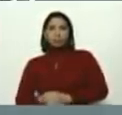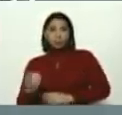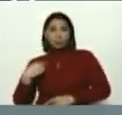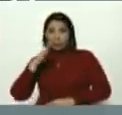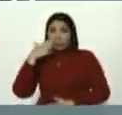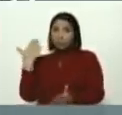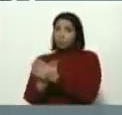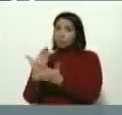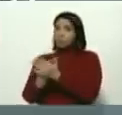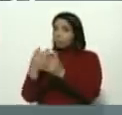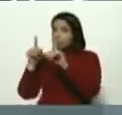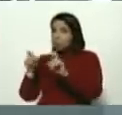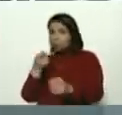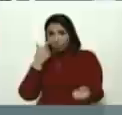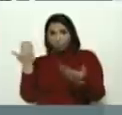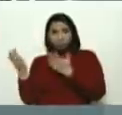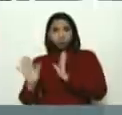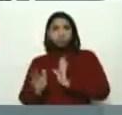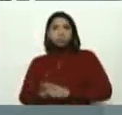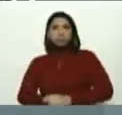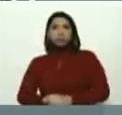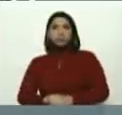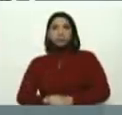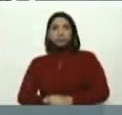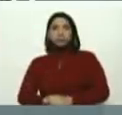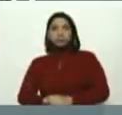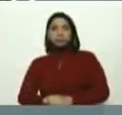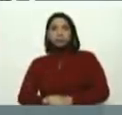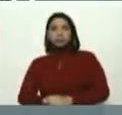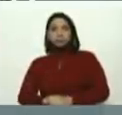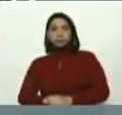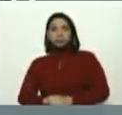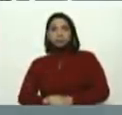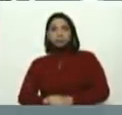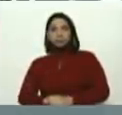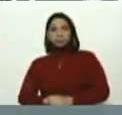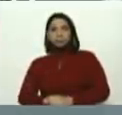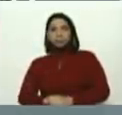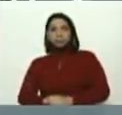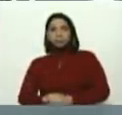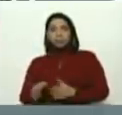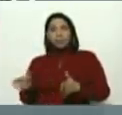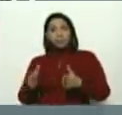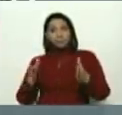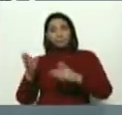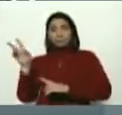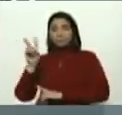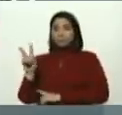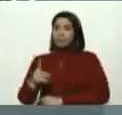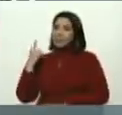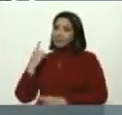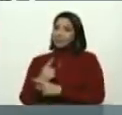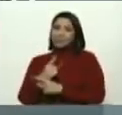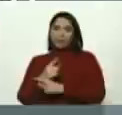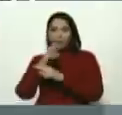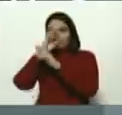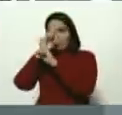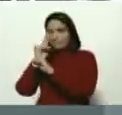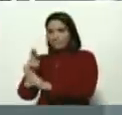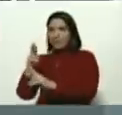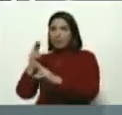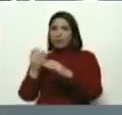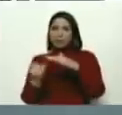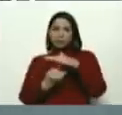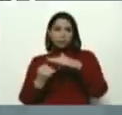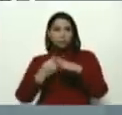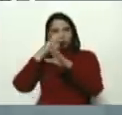pruebas en las manos. Bueno, ahí está, dicho y hecho. El camino de Venezuela tiene que ser el respeto a las